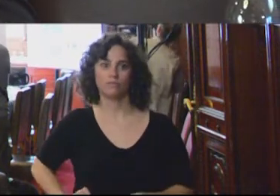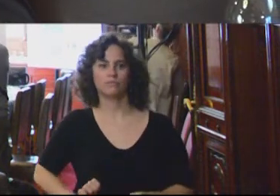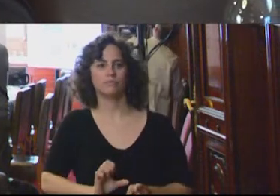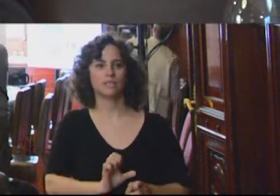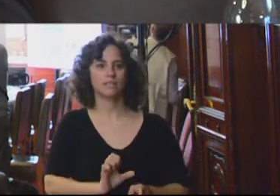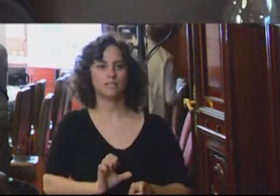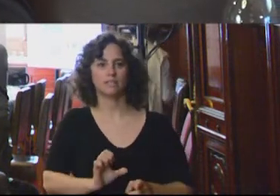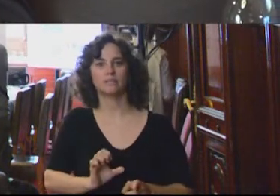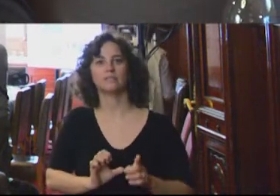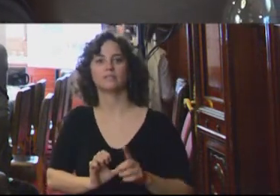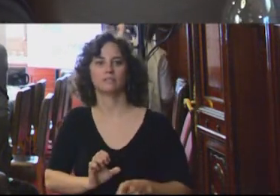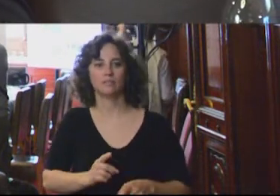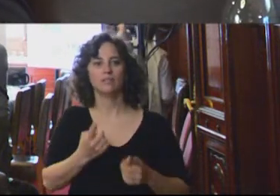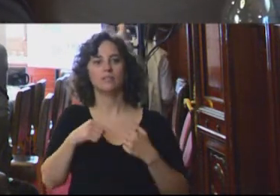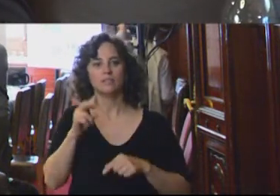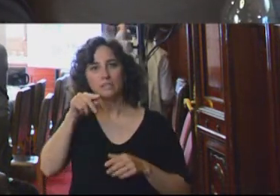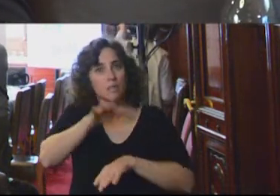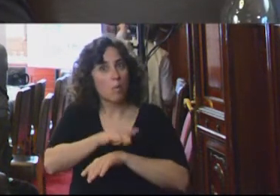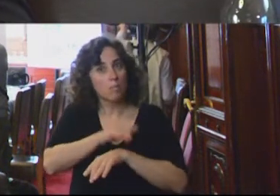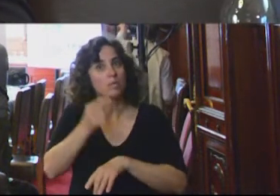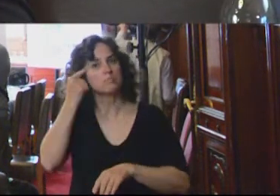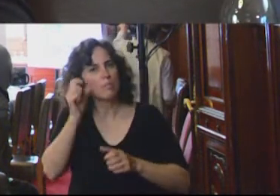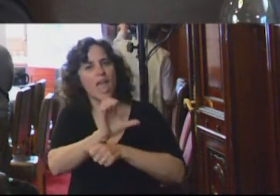Sinceramente pensábamos que en este momento en el Ecuador